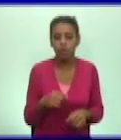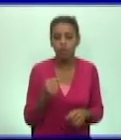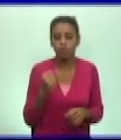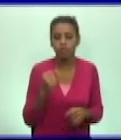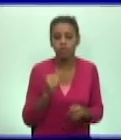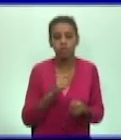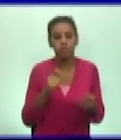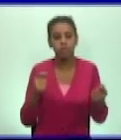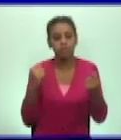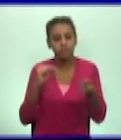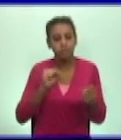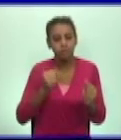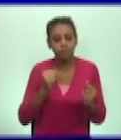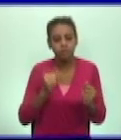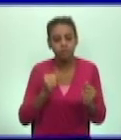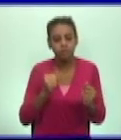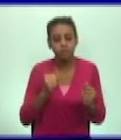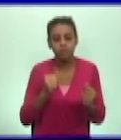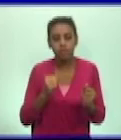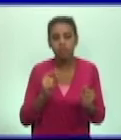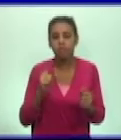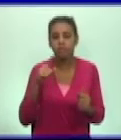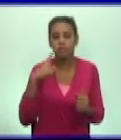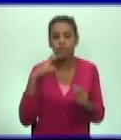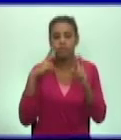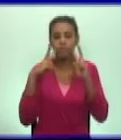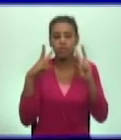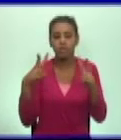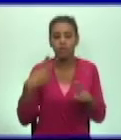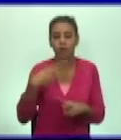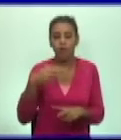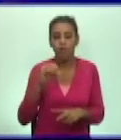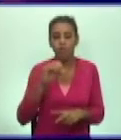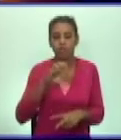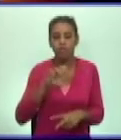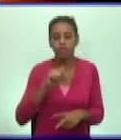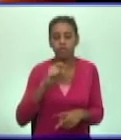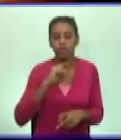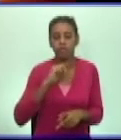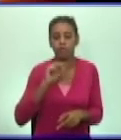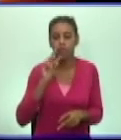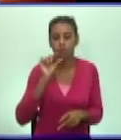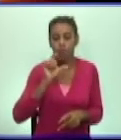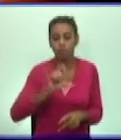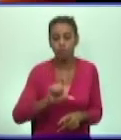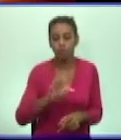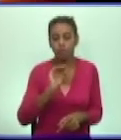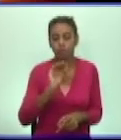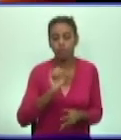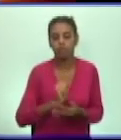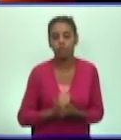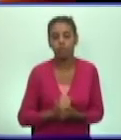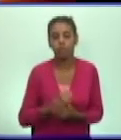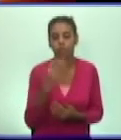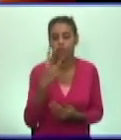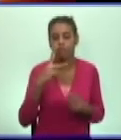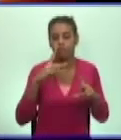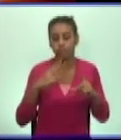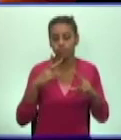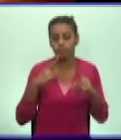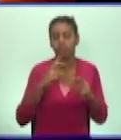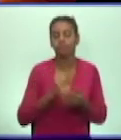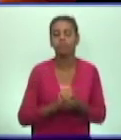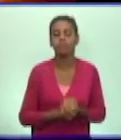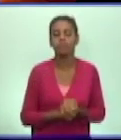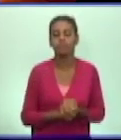en 3 ocasiones. Viva Vietnam. Y ejemplos como estos, muchachos, entonces fue lo que también propició un poco ese desarrollo de